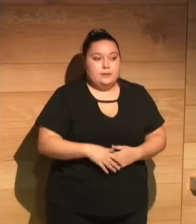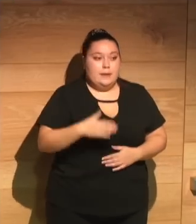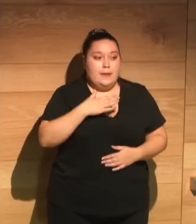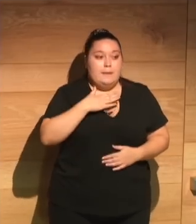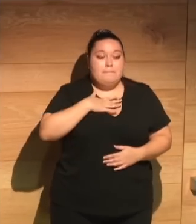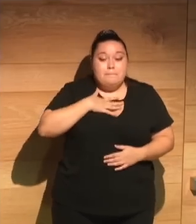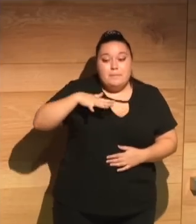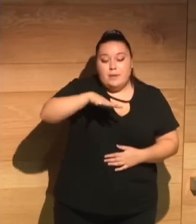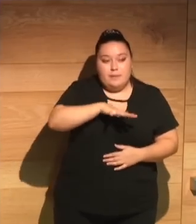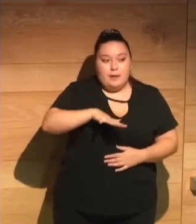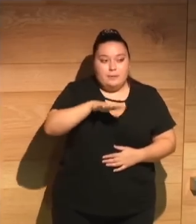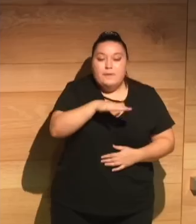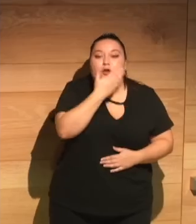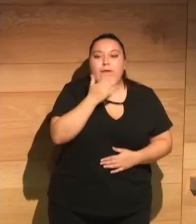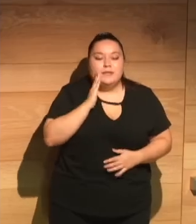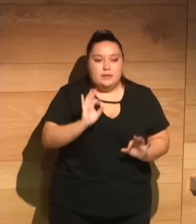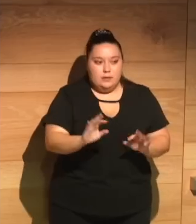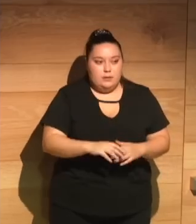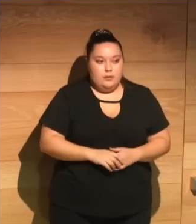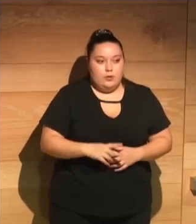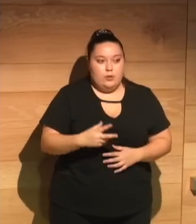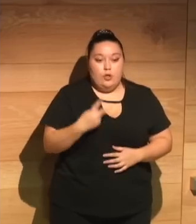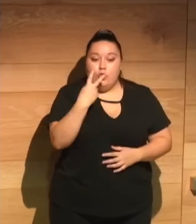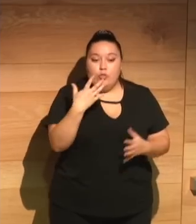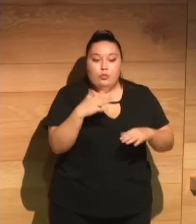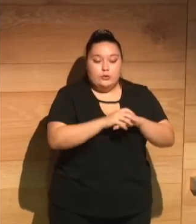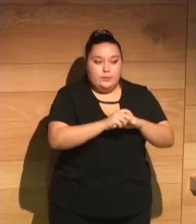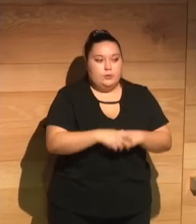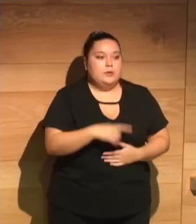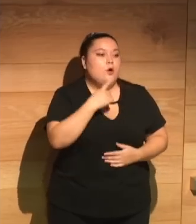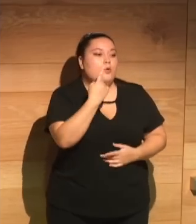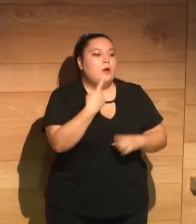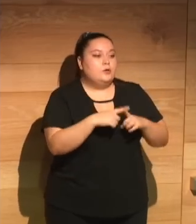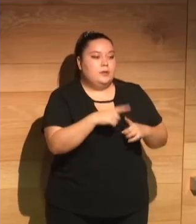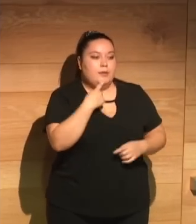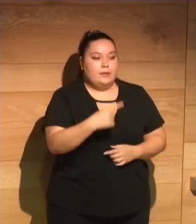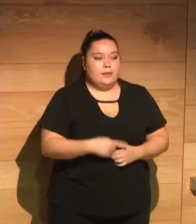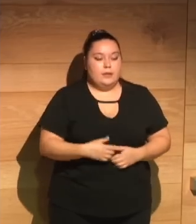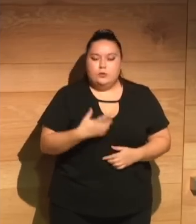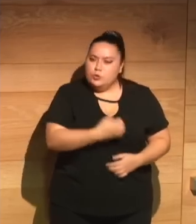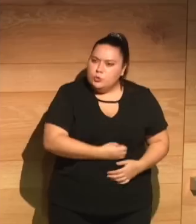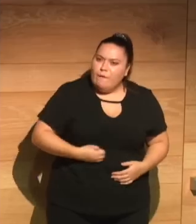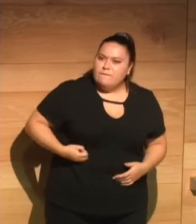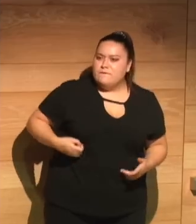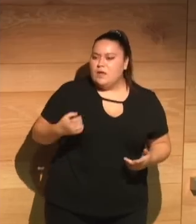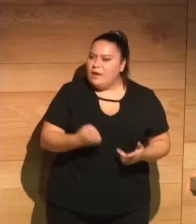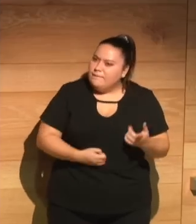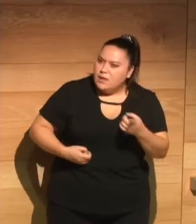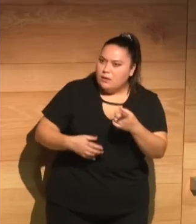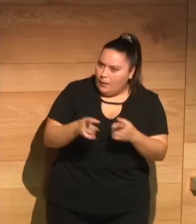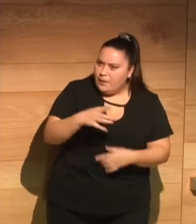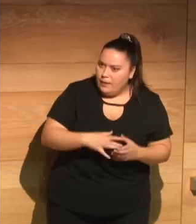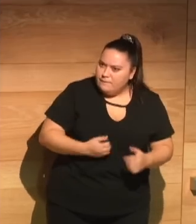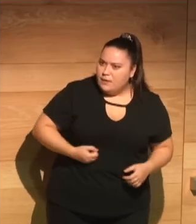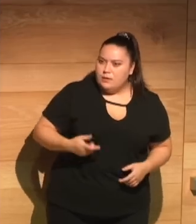En mi barrio, no, era un barrio de Carabanchel... Vale, sí, dos amigos... Y se decía una cosa, que cuando te habían así muy hambriento... Mm. Dice, ojo, ¿qué hambre tienes?